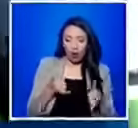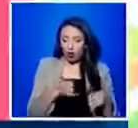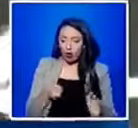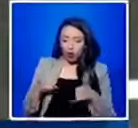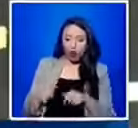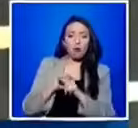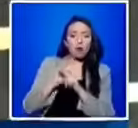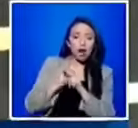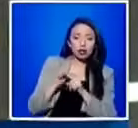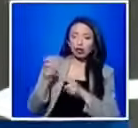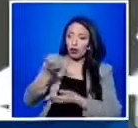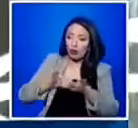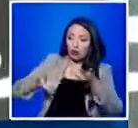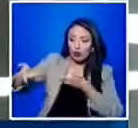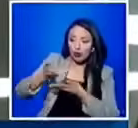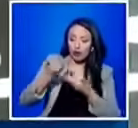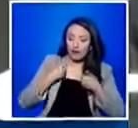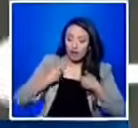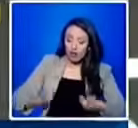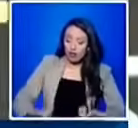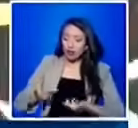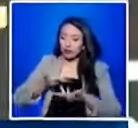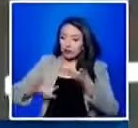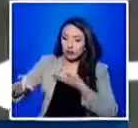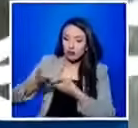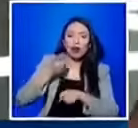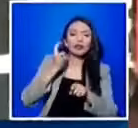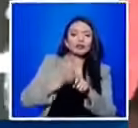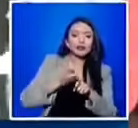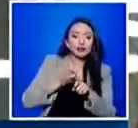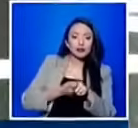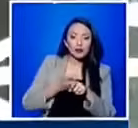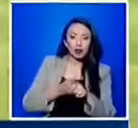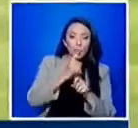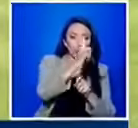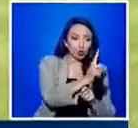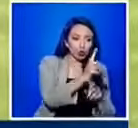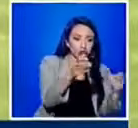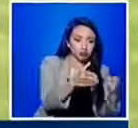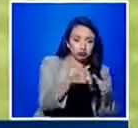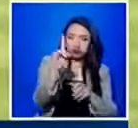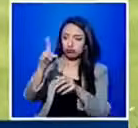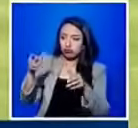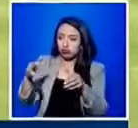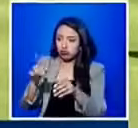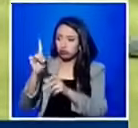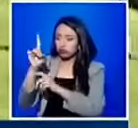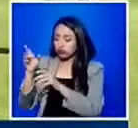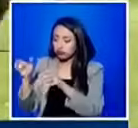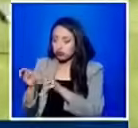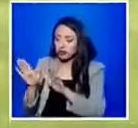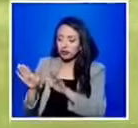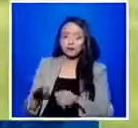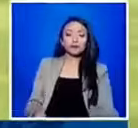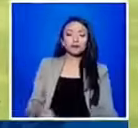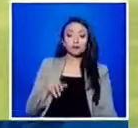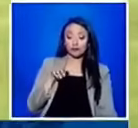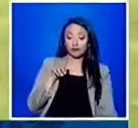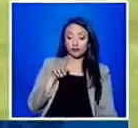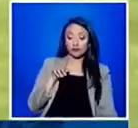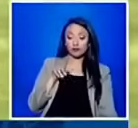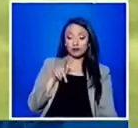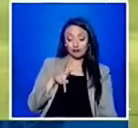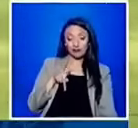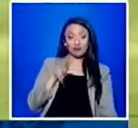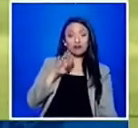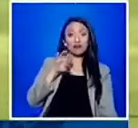incluyó reacondicionamiento físico y tareas específicas para cada posición. El lateral Ángelo Preciado está